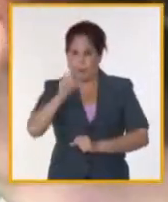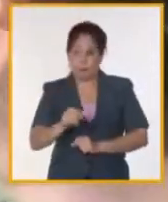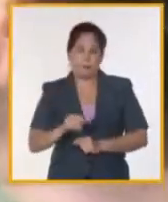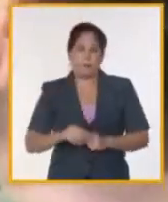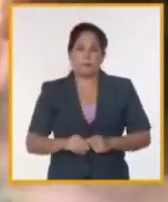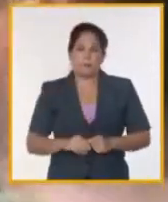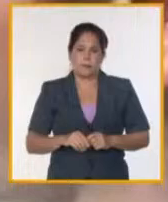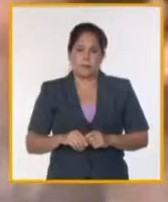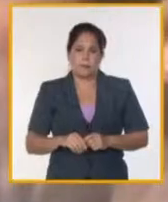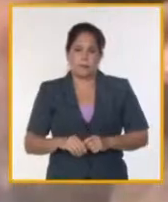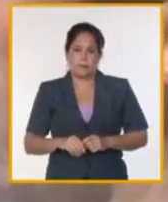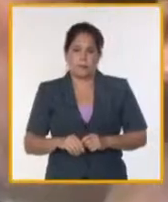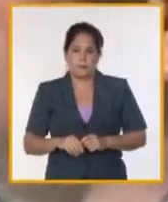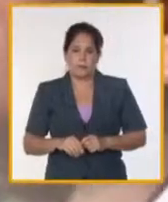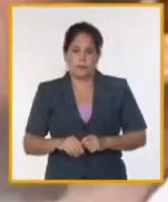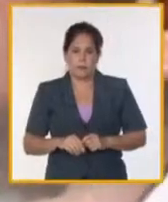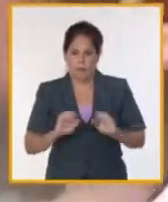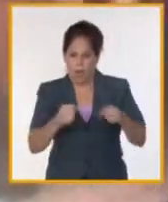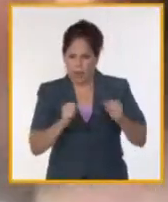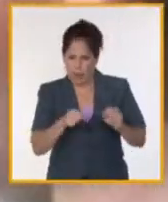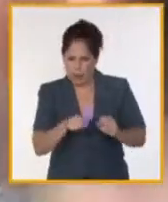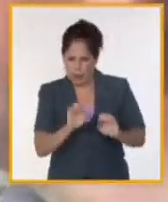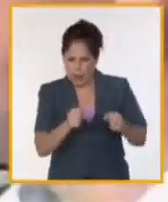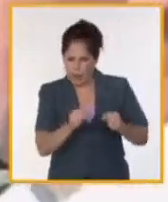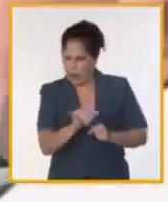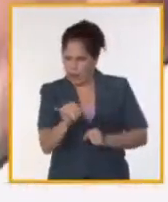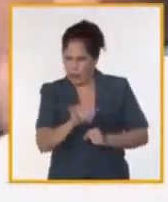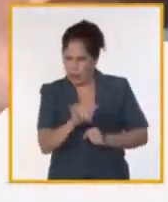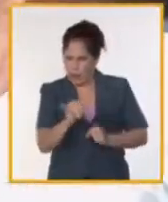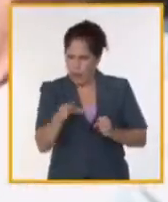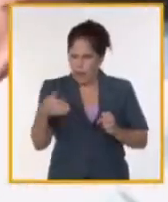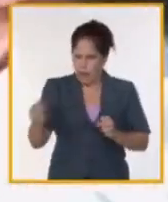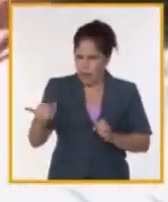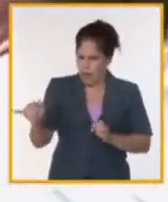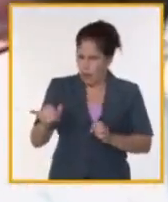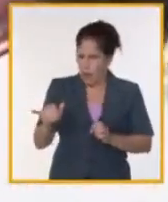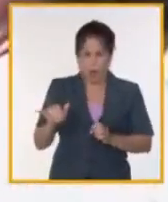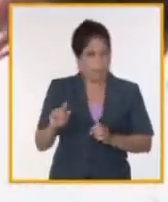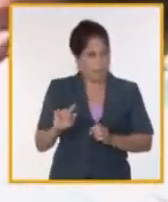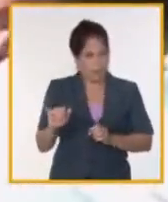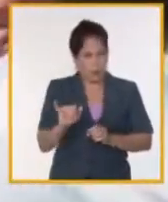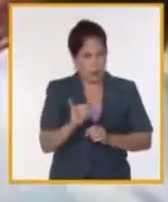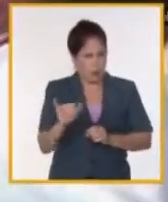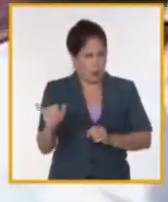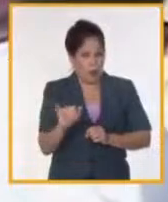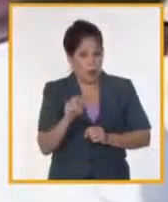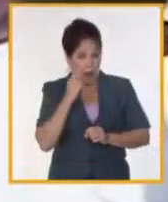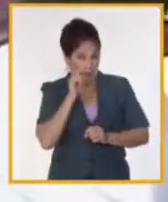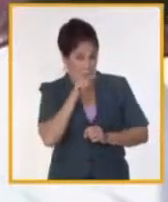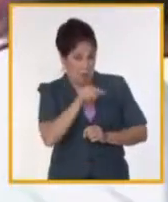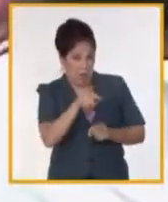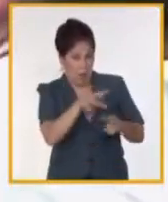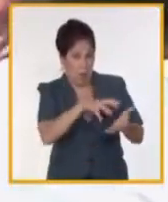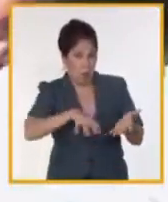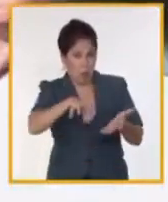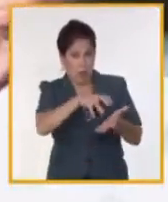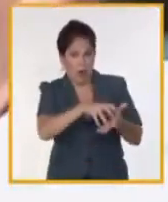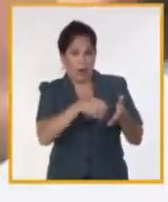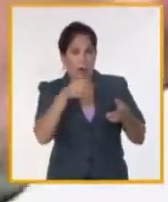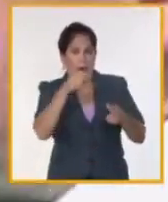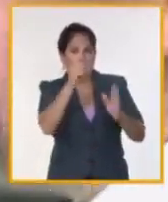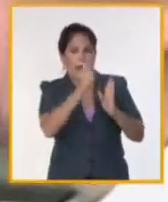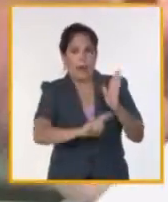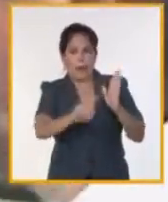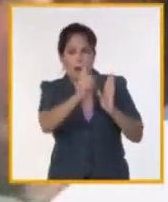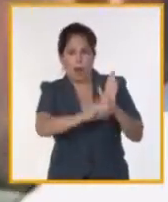del yacimiento. Pero en el capitalismo sacaban mineral de fuera también. Aunque esta galería que usted ve allí, esas aberturas que usted ve allí,